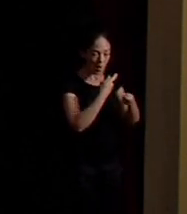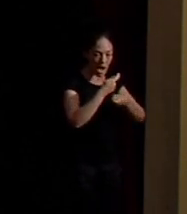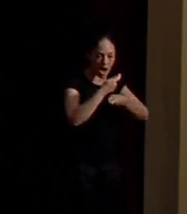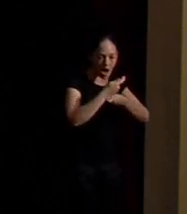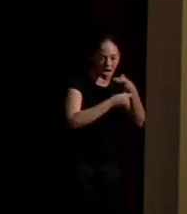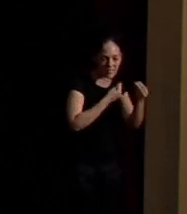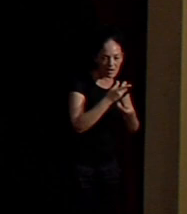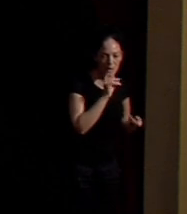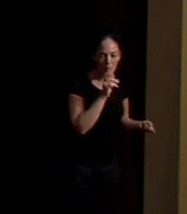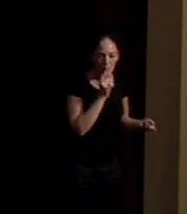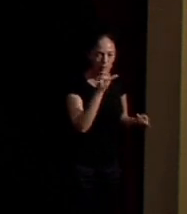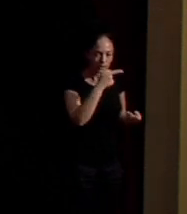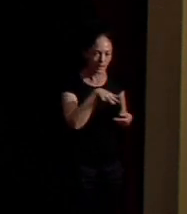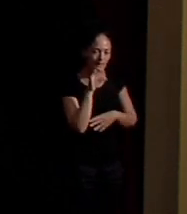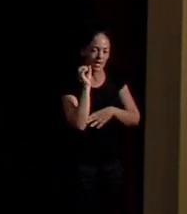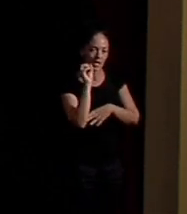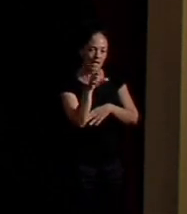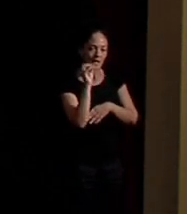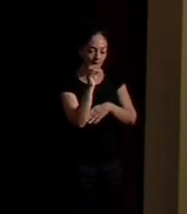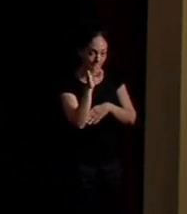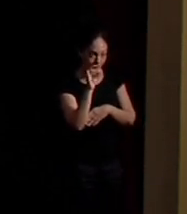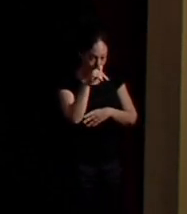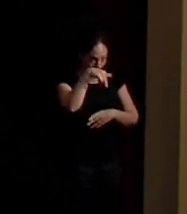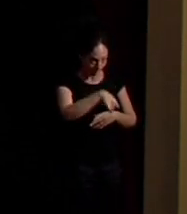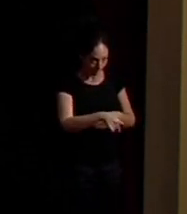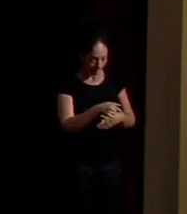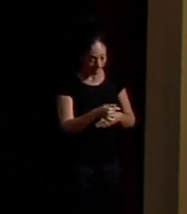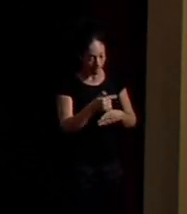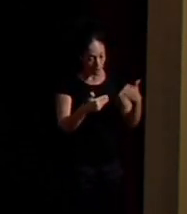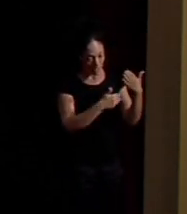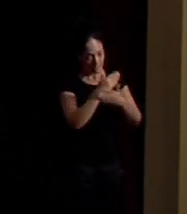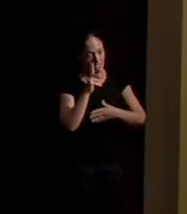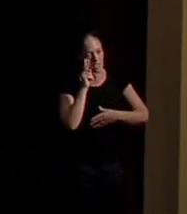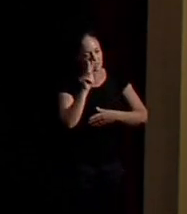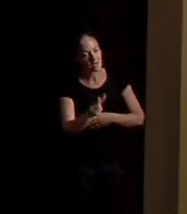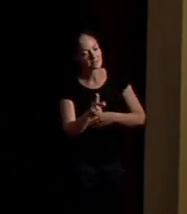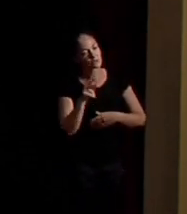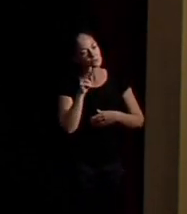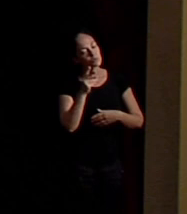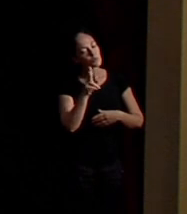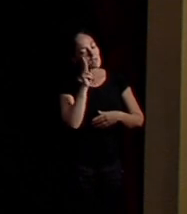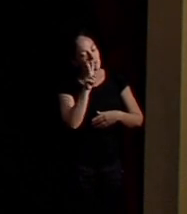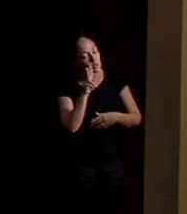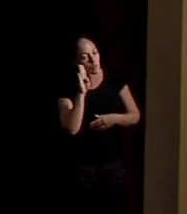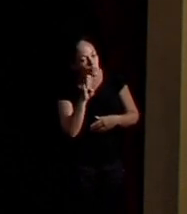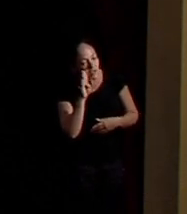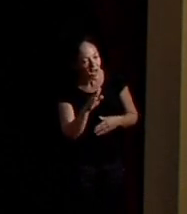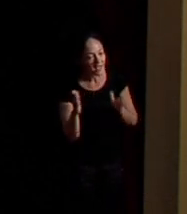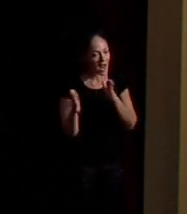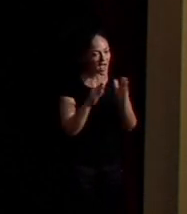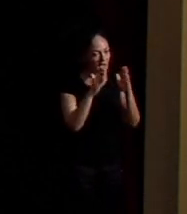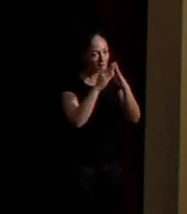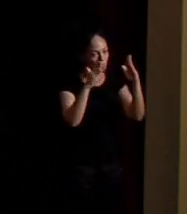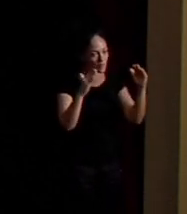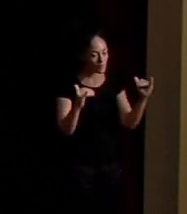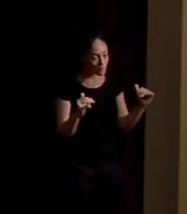en las ponencias de esta mañana, del consumo de pornografía, ¿no?, el aumento, ¿no?, importantísimo del consumo de pornografía durante el confinamiento.